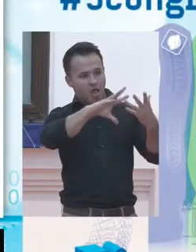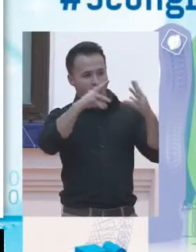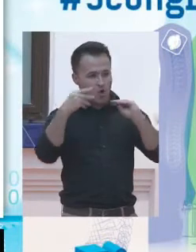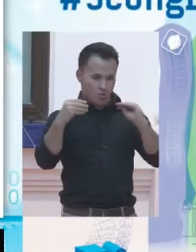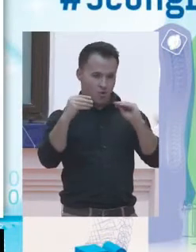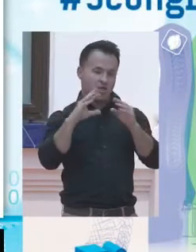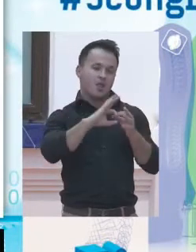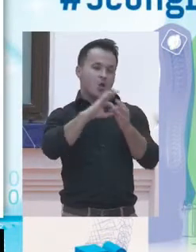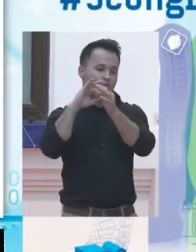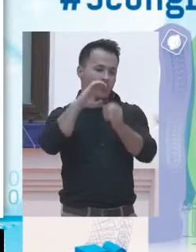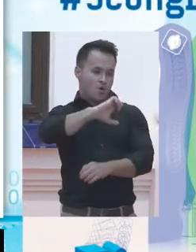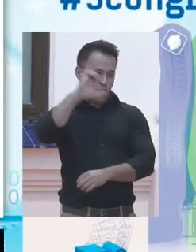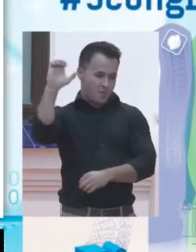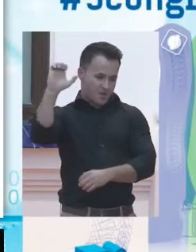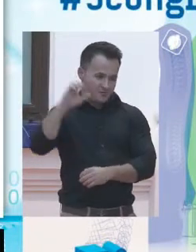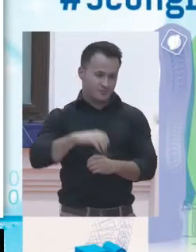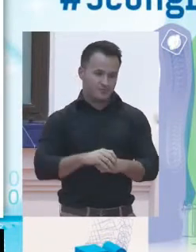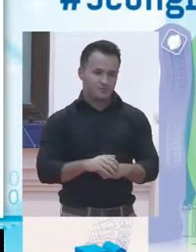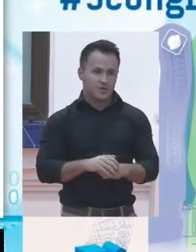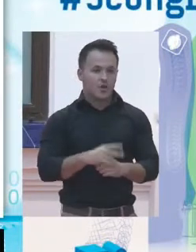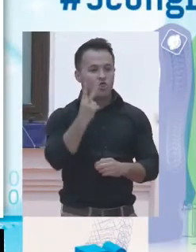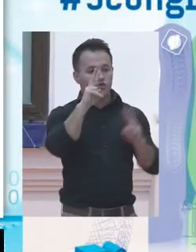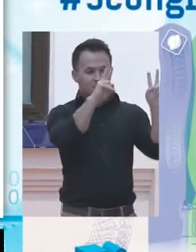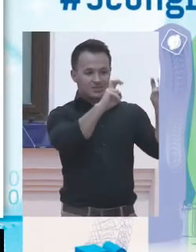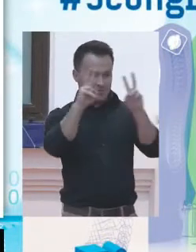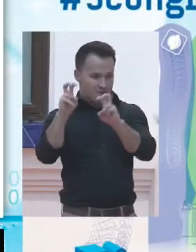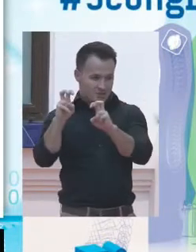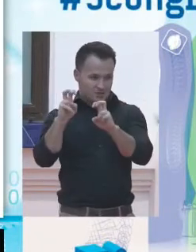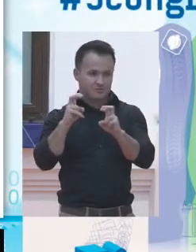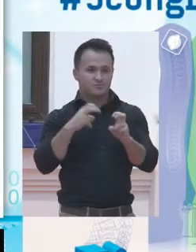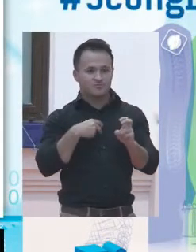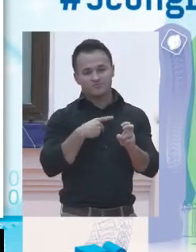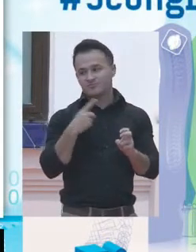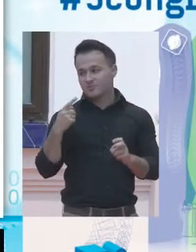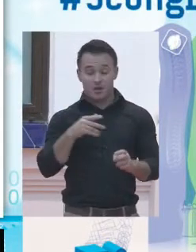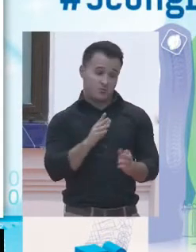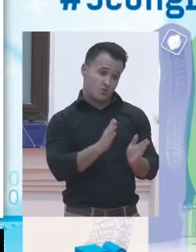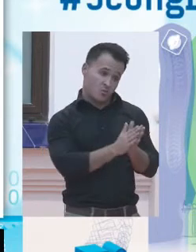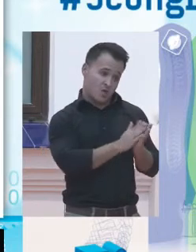Entonces, la agenda son dos temas. ¿Quién es este tío que está aquí hablando, de dónde trabaja y eso?